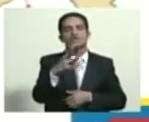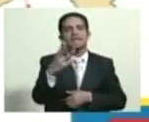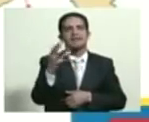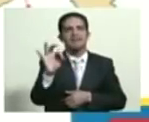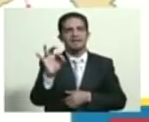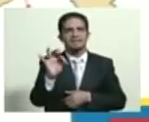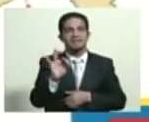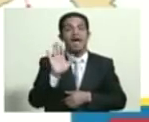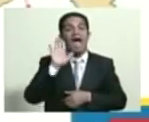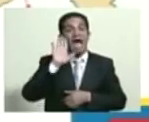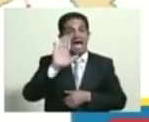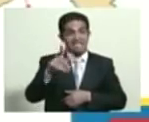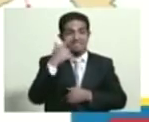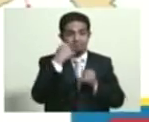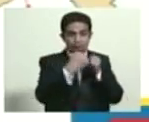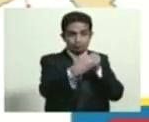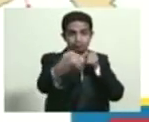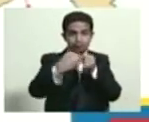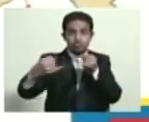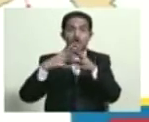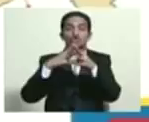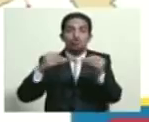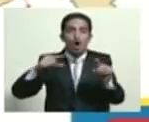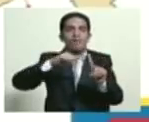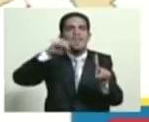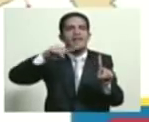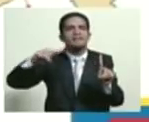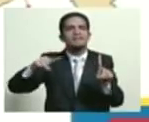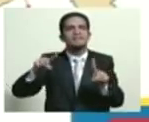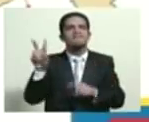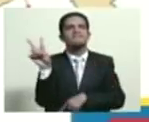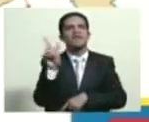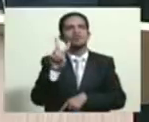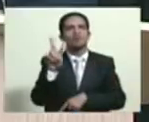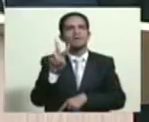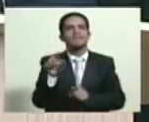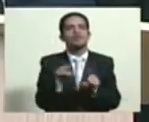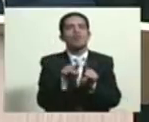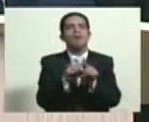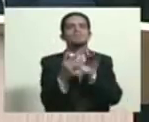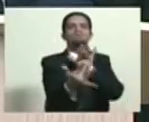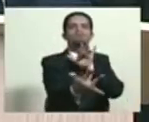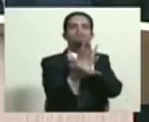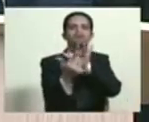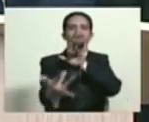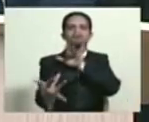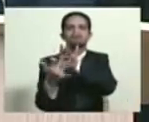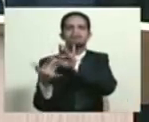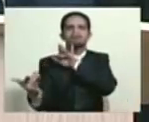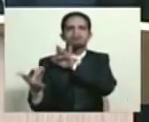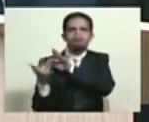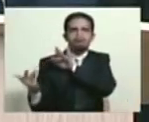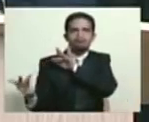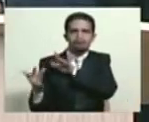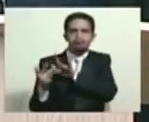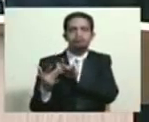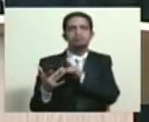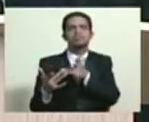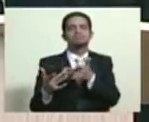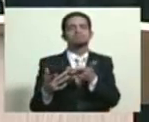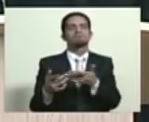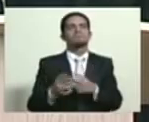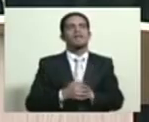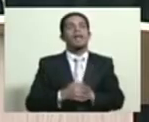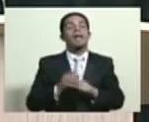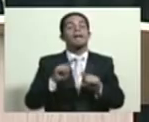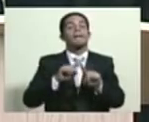se distribuye toda la electricidad en el país. Son redes muy complejas, con estaciones, con subestaciones, pero hay